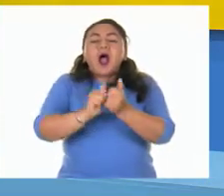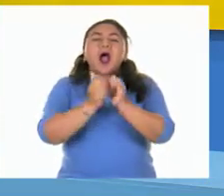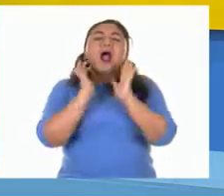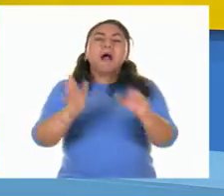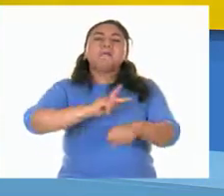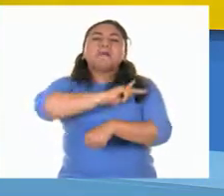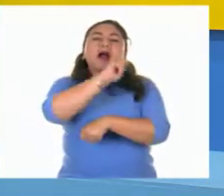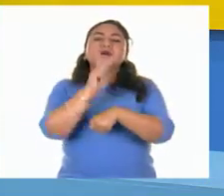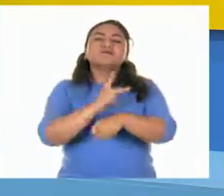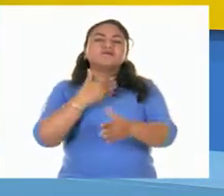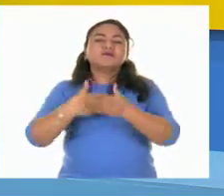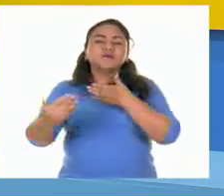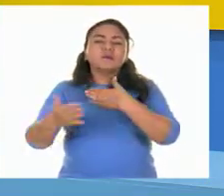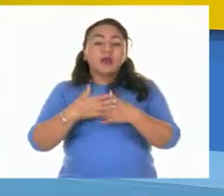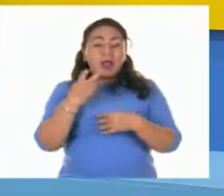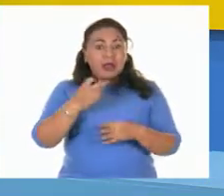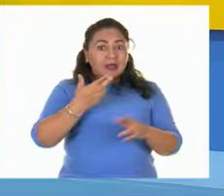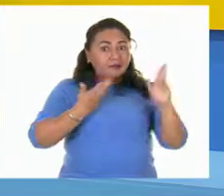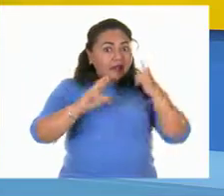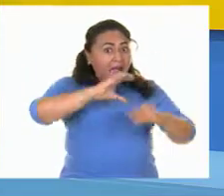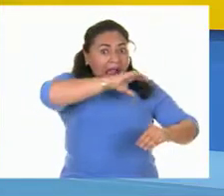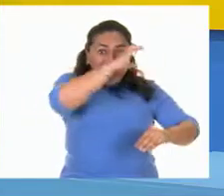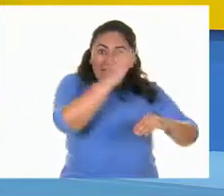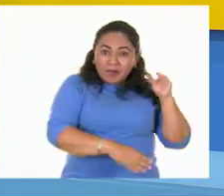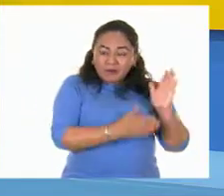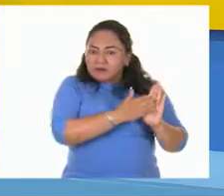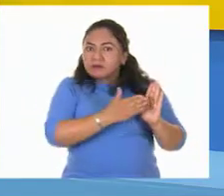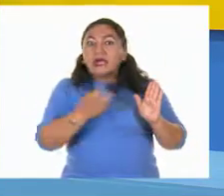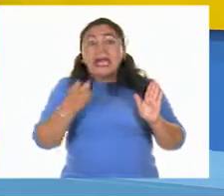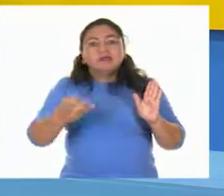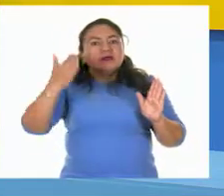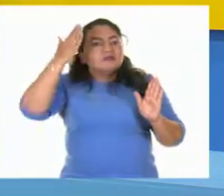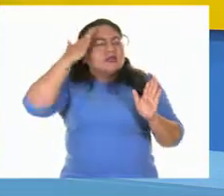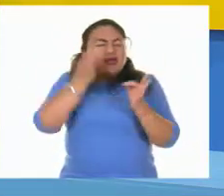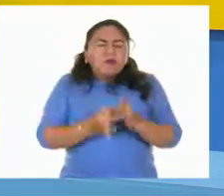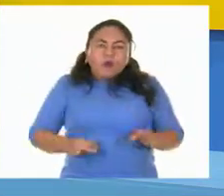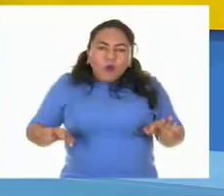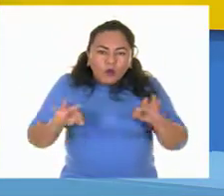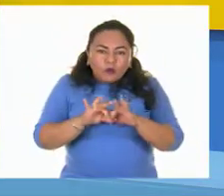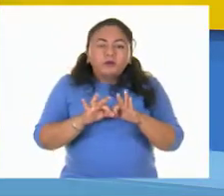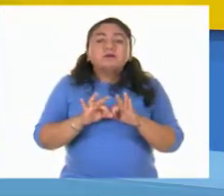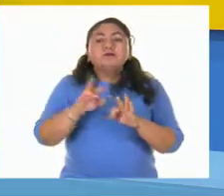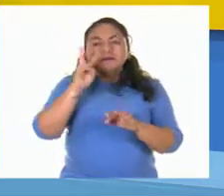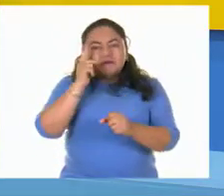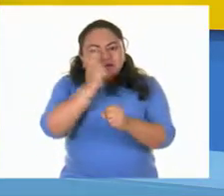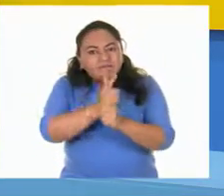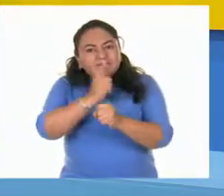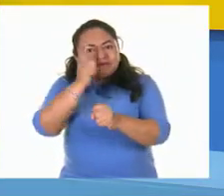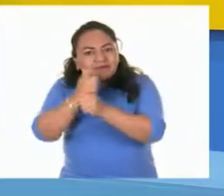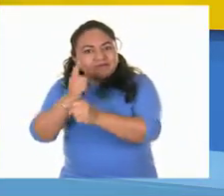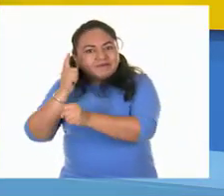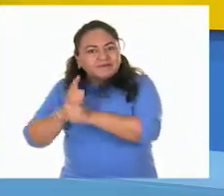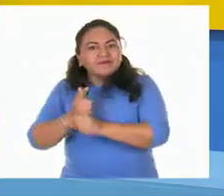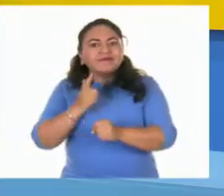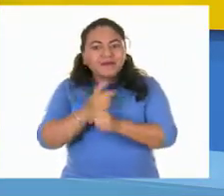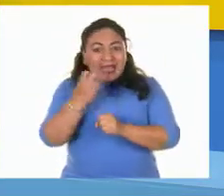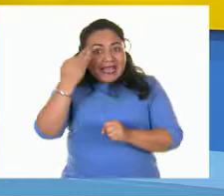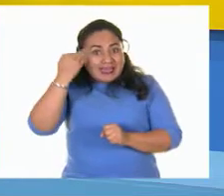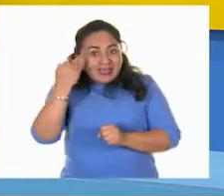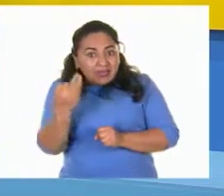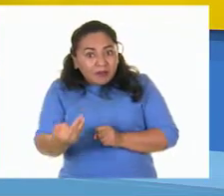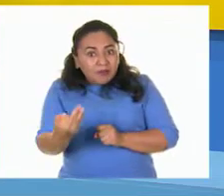La época posrevolucionaria fue un momento clave de este proceso, por lo que identificar claramente los acontecimientos de esta